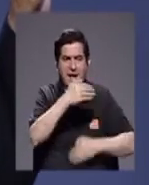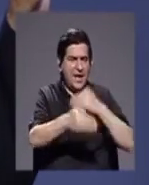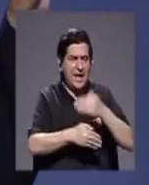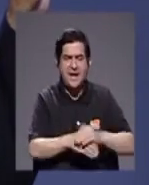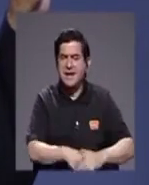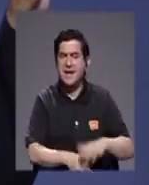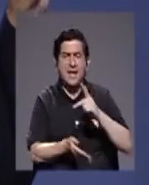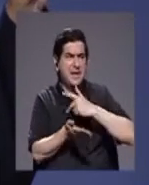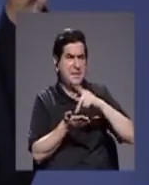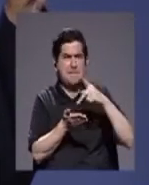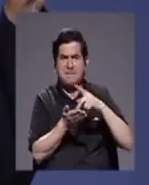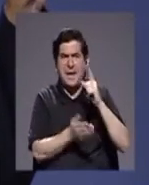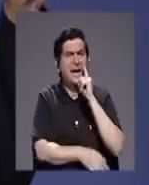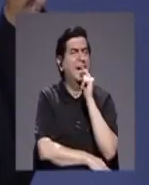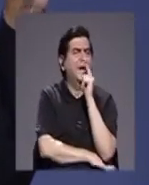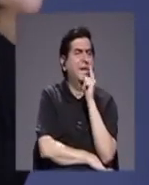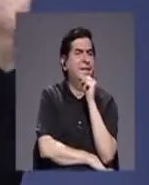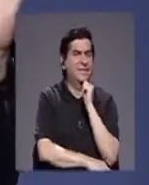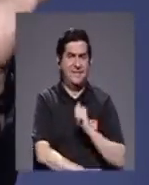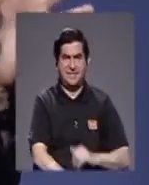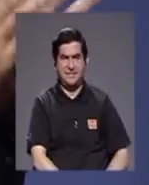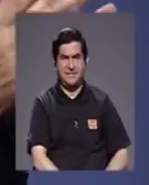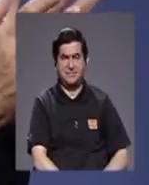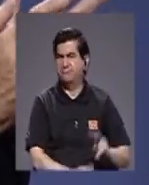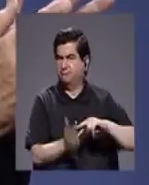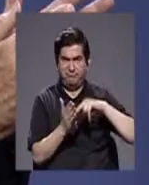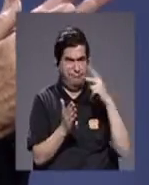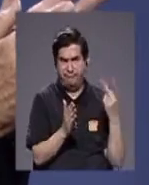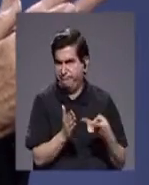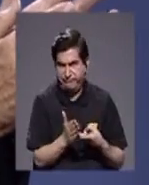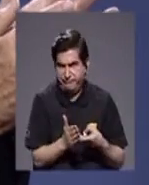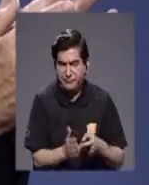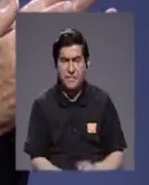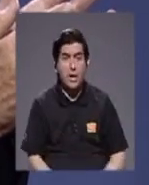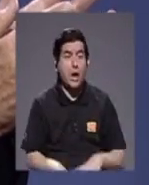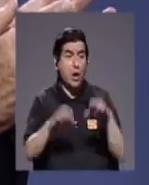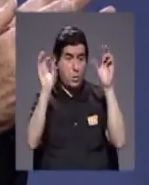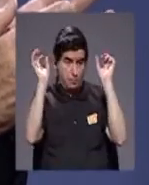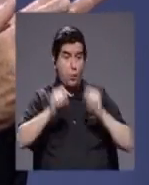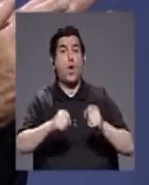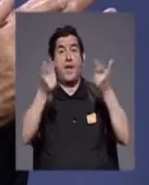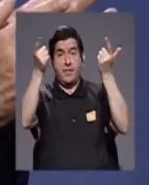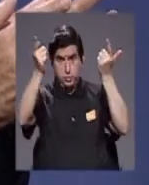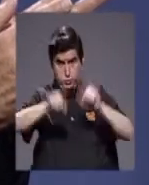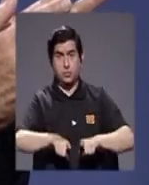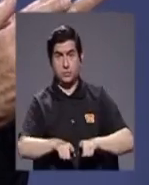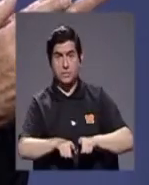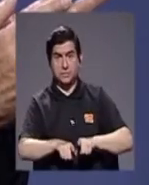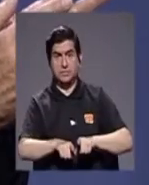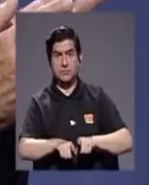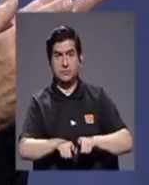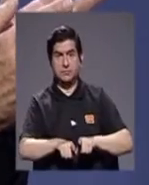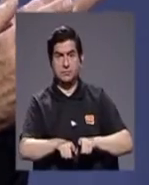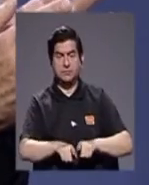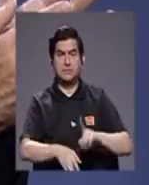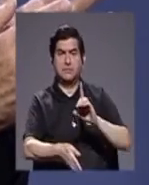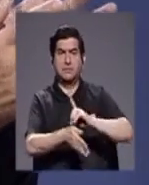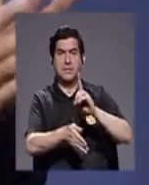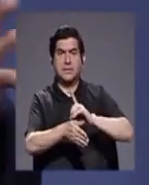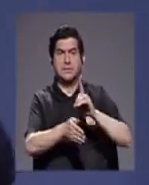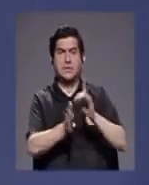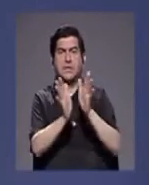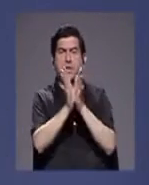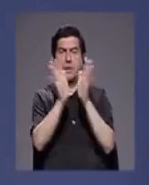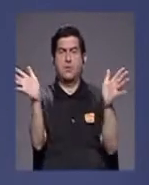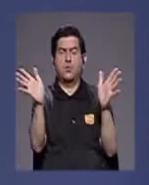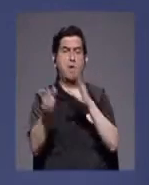paga, y con eso lo que quiero decir es que puede tener lugar a nivel de la medicina pública